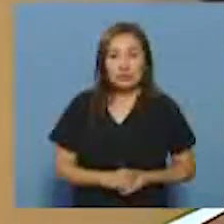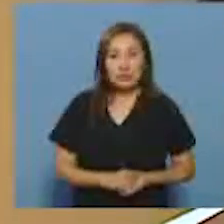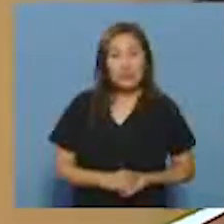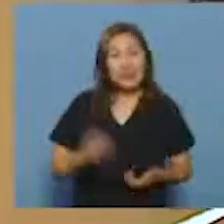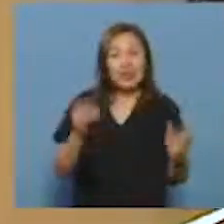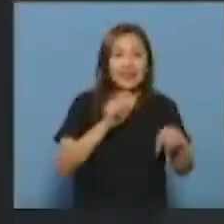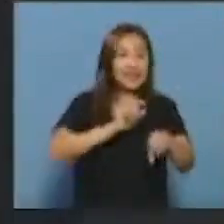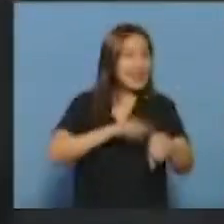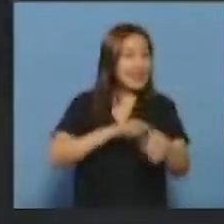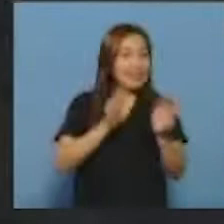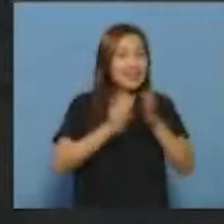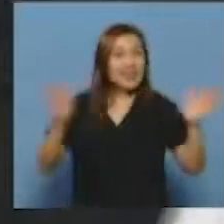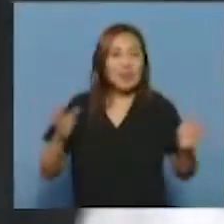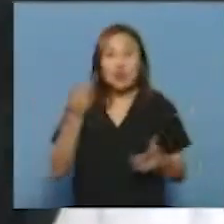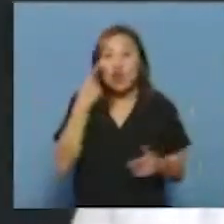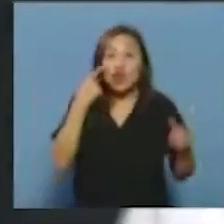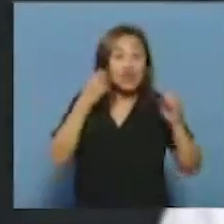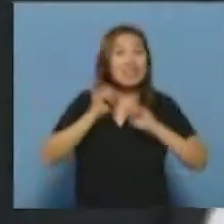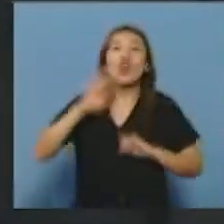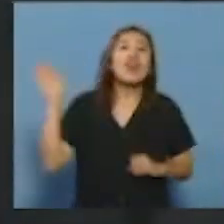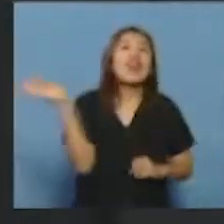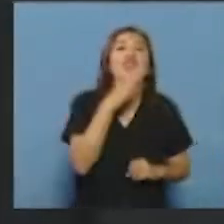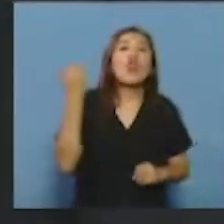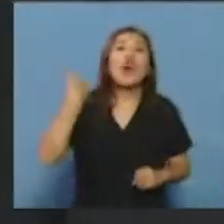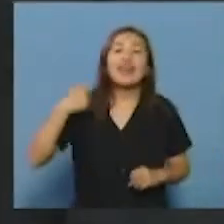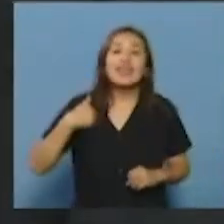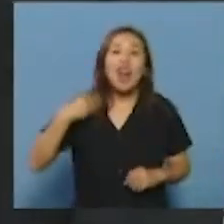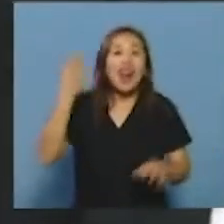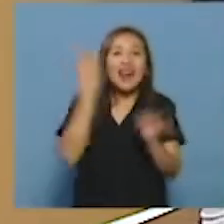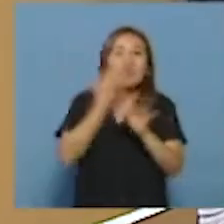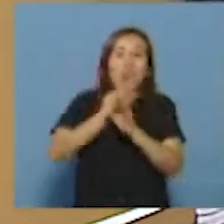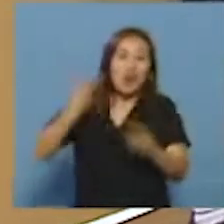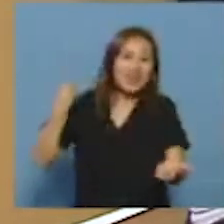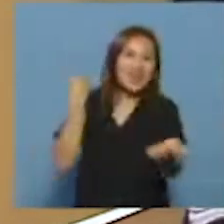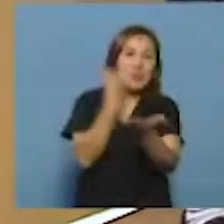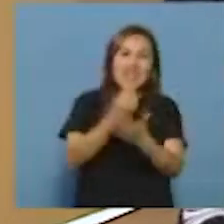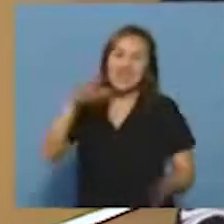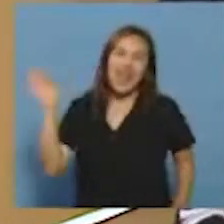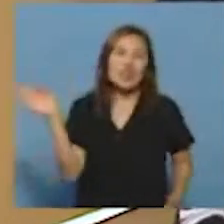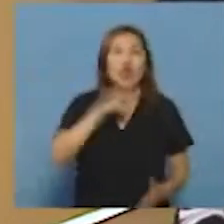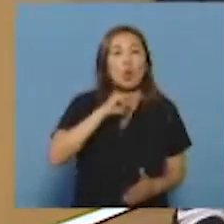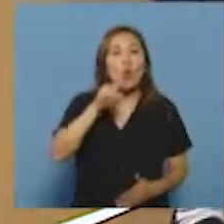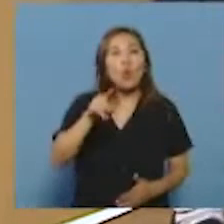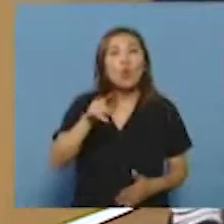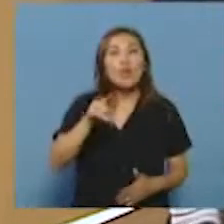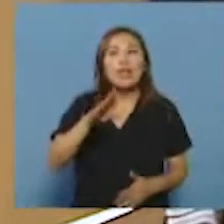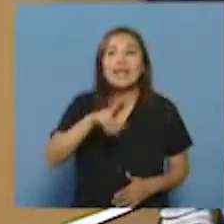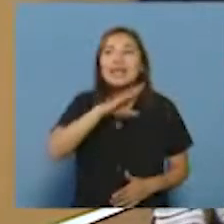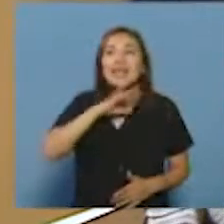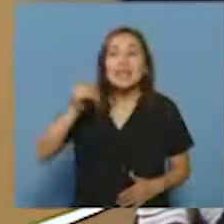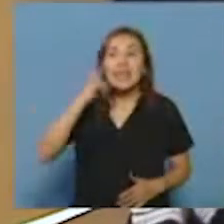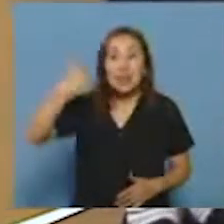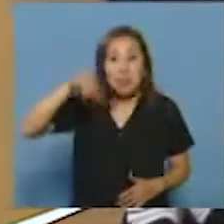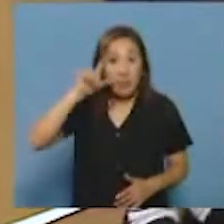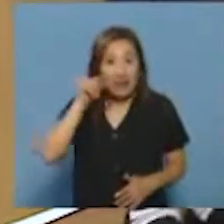Qué momento realmente, y son conocidos en todo el país, la Escuela de Minas representando a Jujuy en todo el país. Jimena, qué abrazo, y nada más y